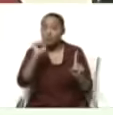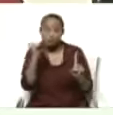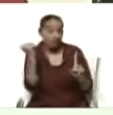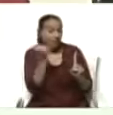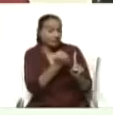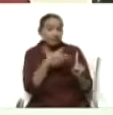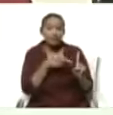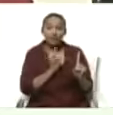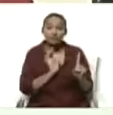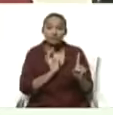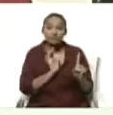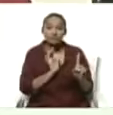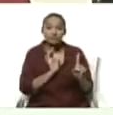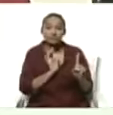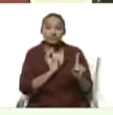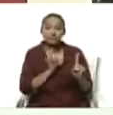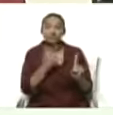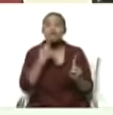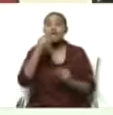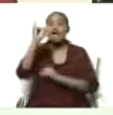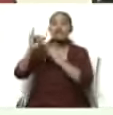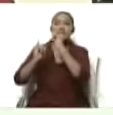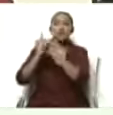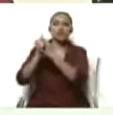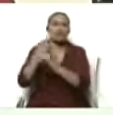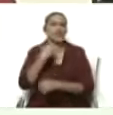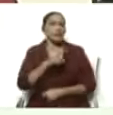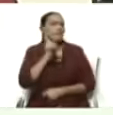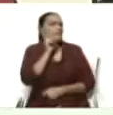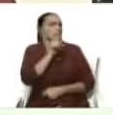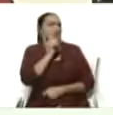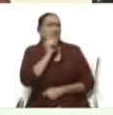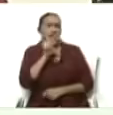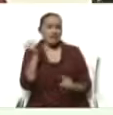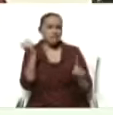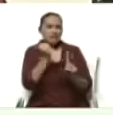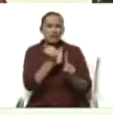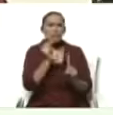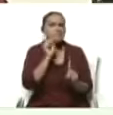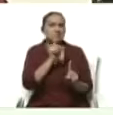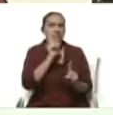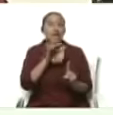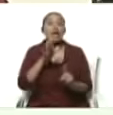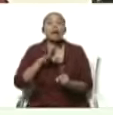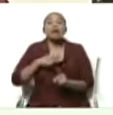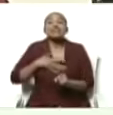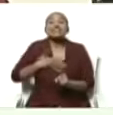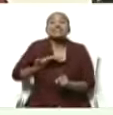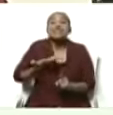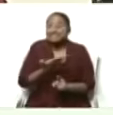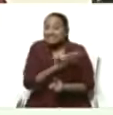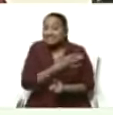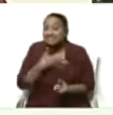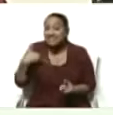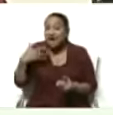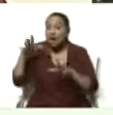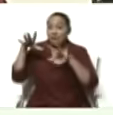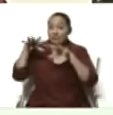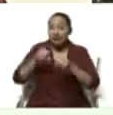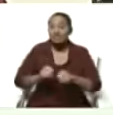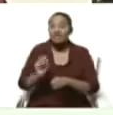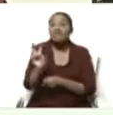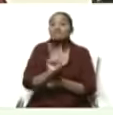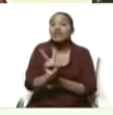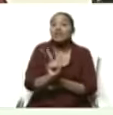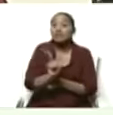lo lo negó la gran prensa internacional intentaron invadir este país fueron detenidos